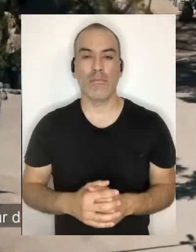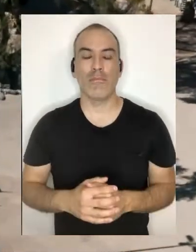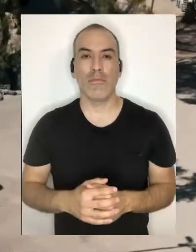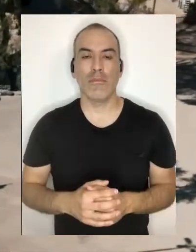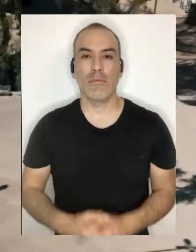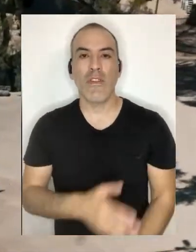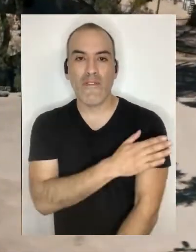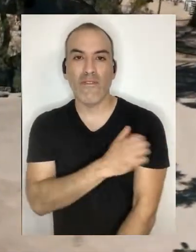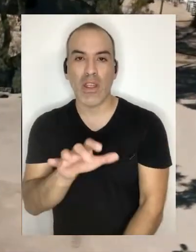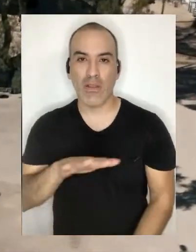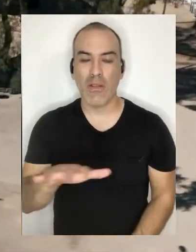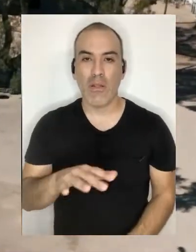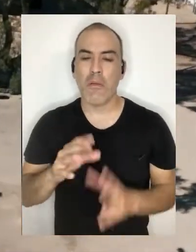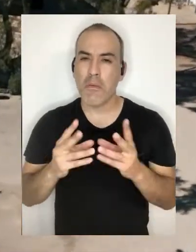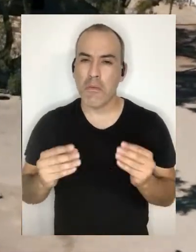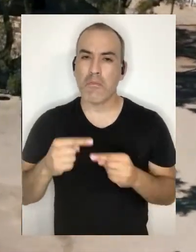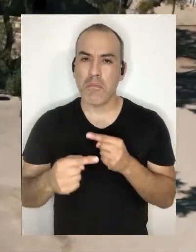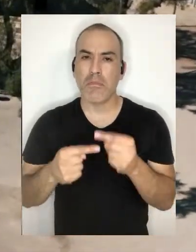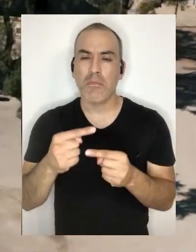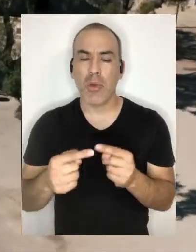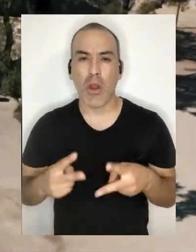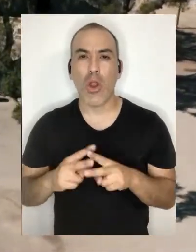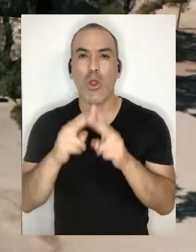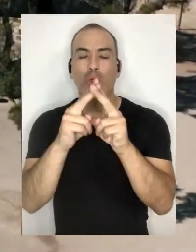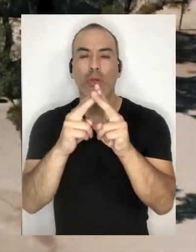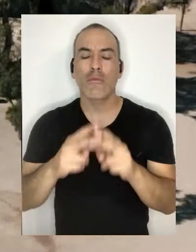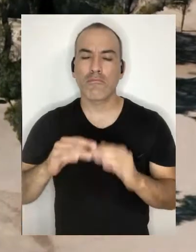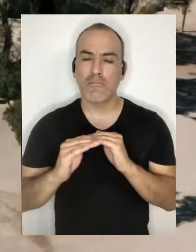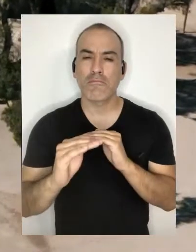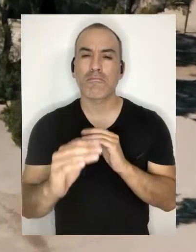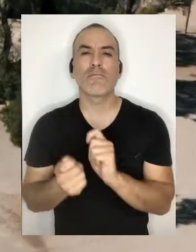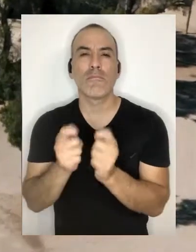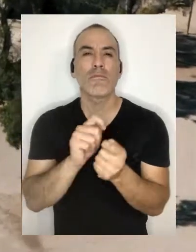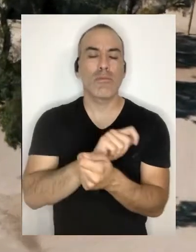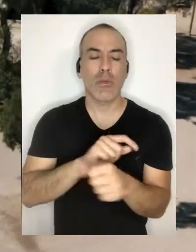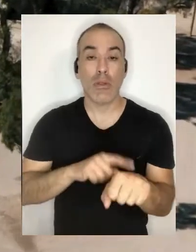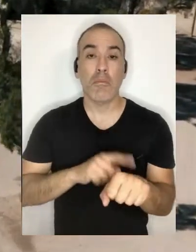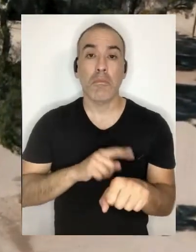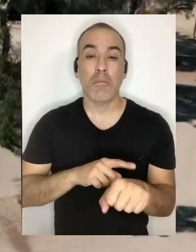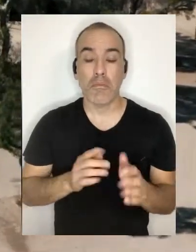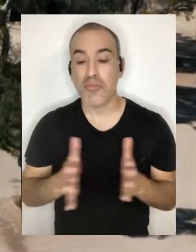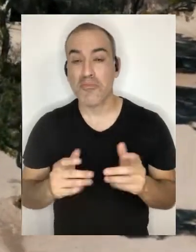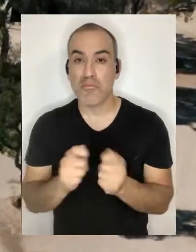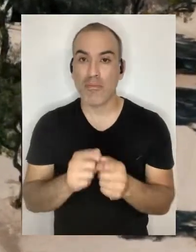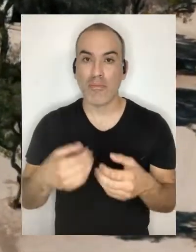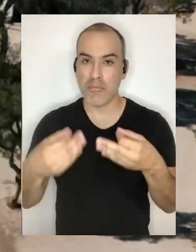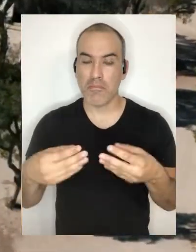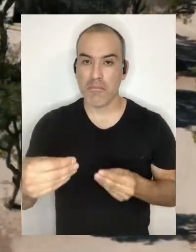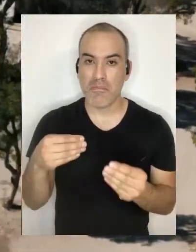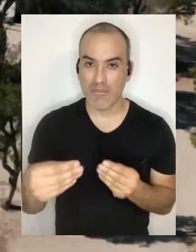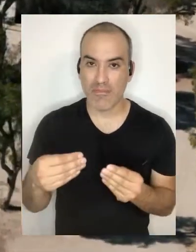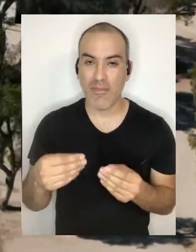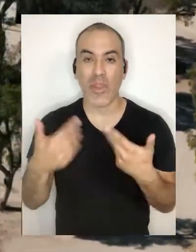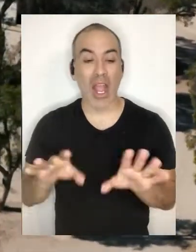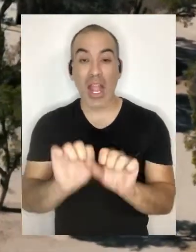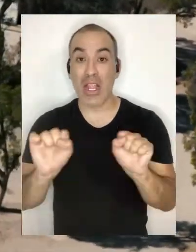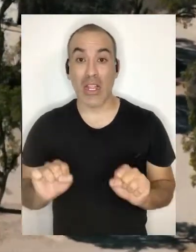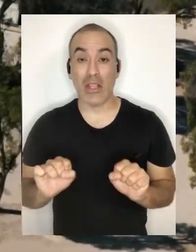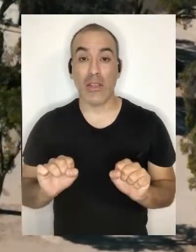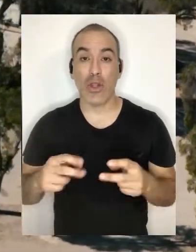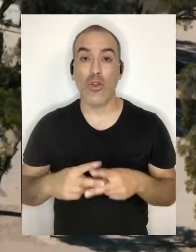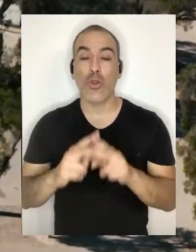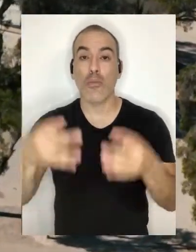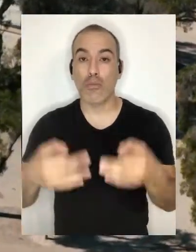fe. En su paulatina construcción y constante adaptación a los tiempos, muestra hoy terminado su cuerpo